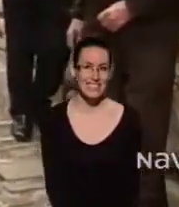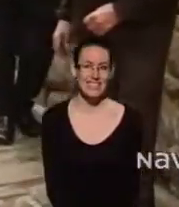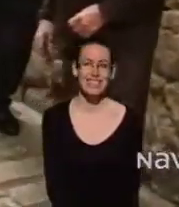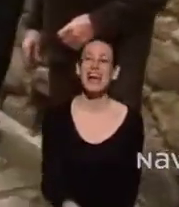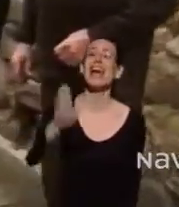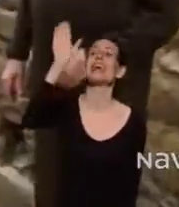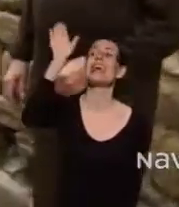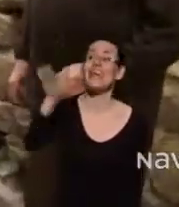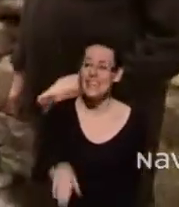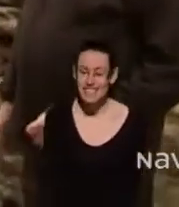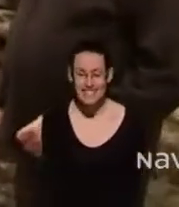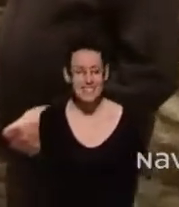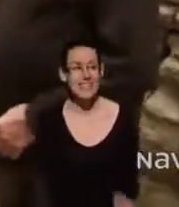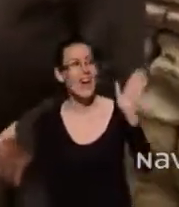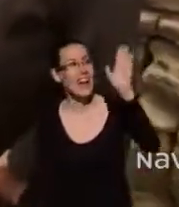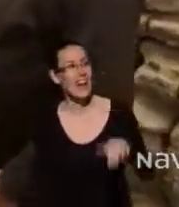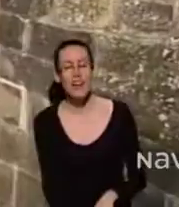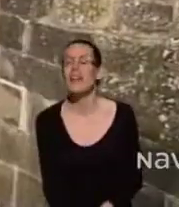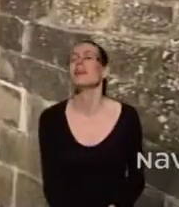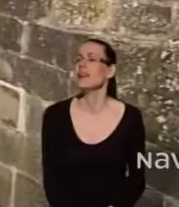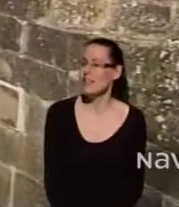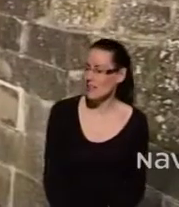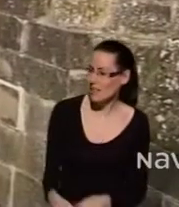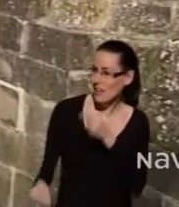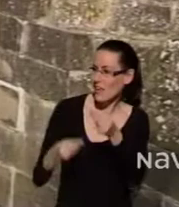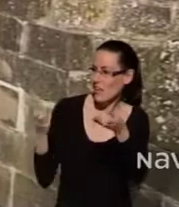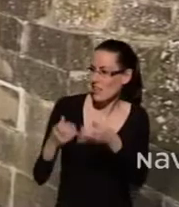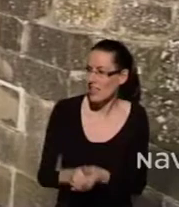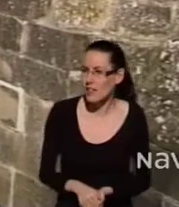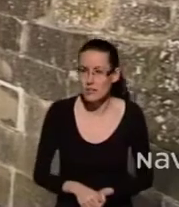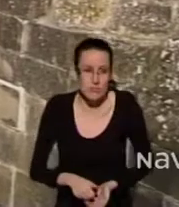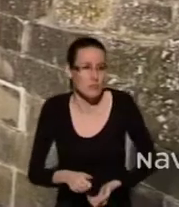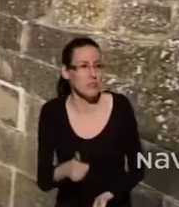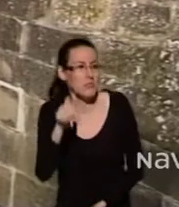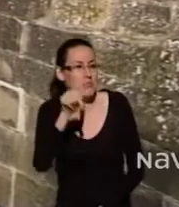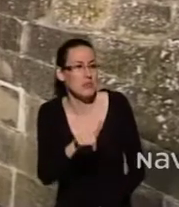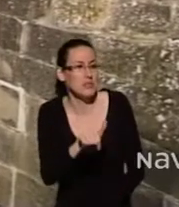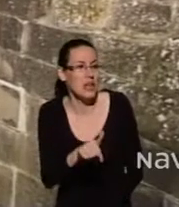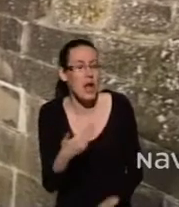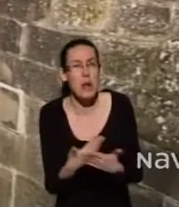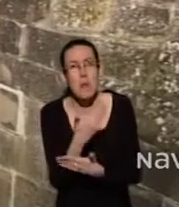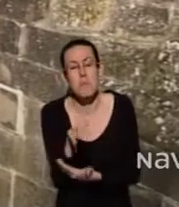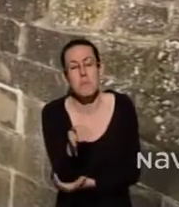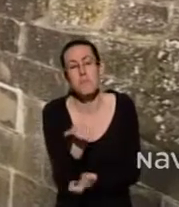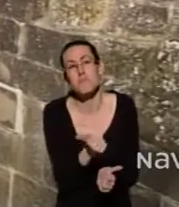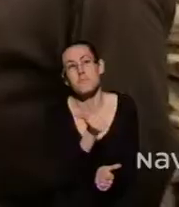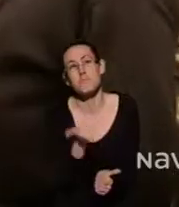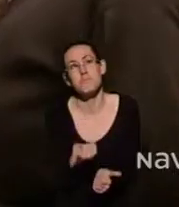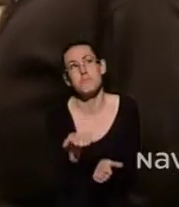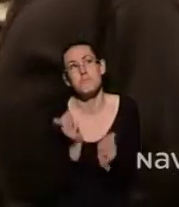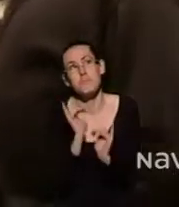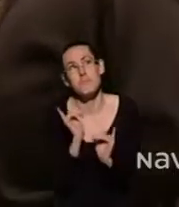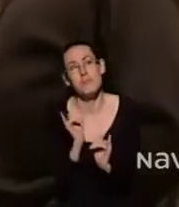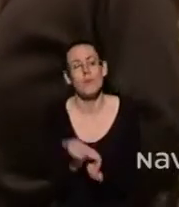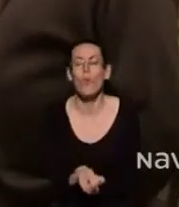¡Aupa, Kio! Hola. ¿Qué pasa? ¿Qué hacéis aquí? ¿Qué vamos a hacer? Estamos, oye, pasando el día. Que de jóvenes, pues no,